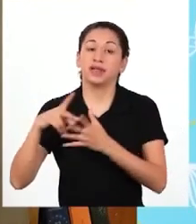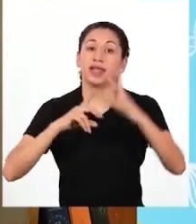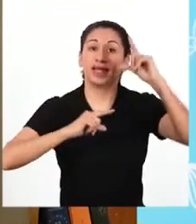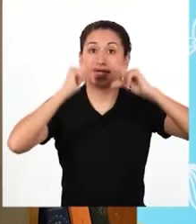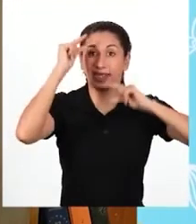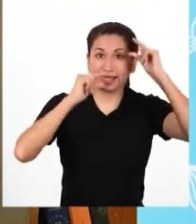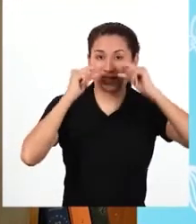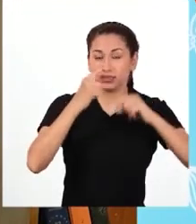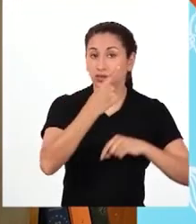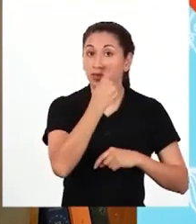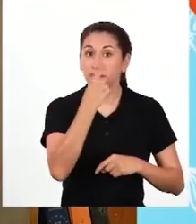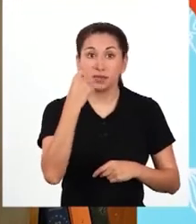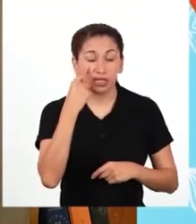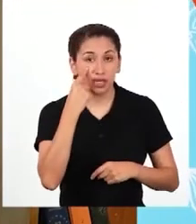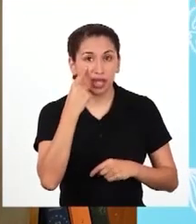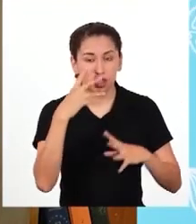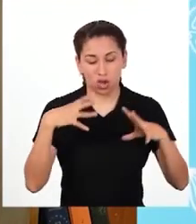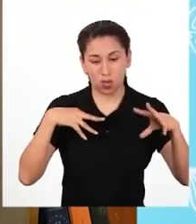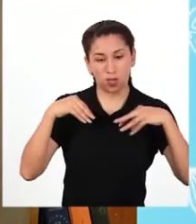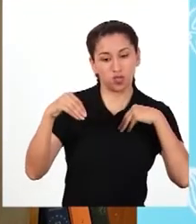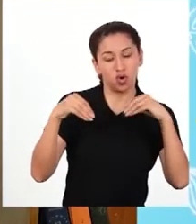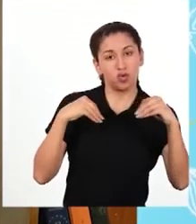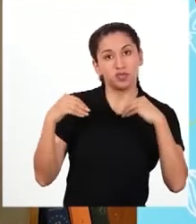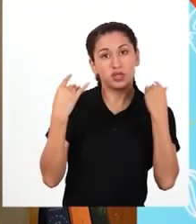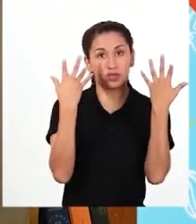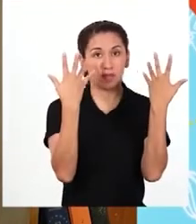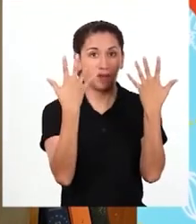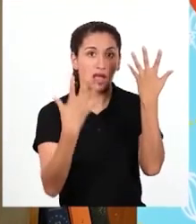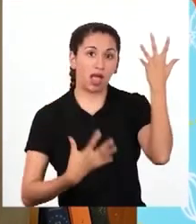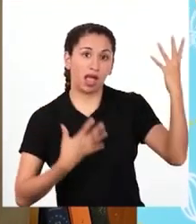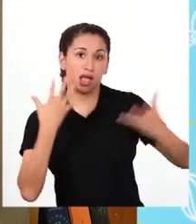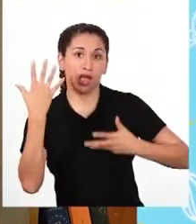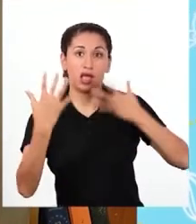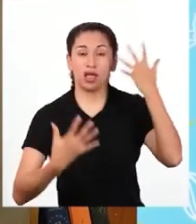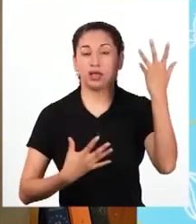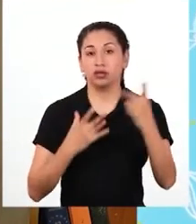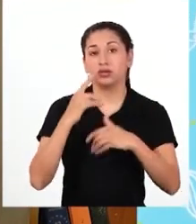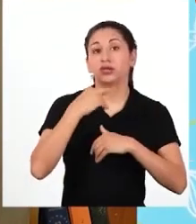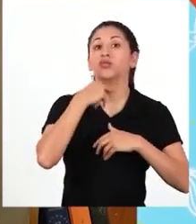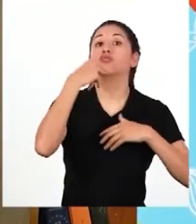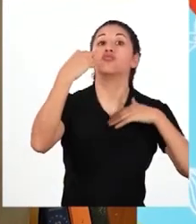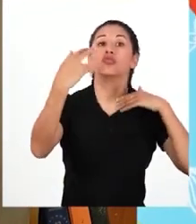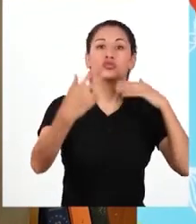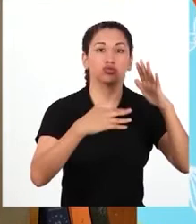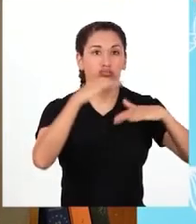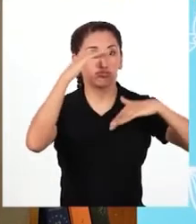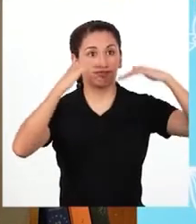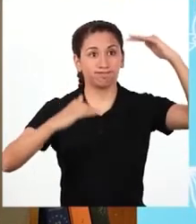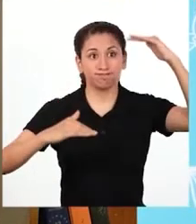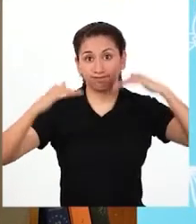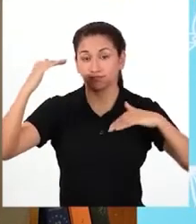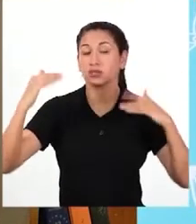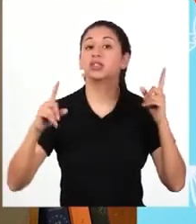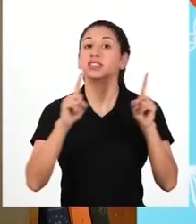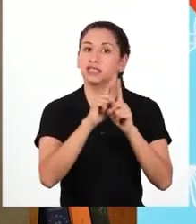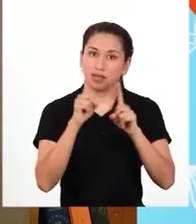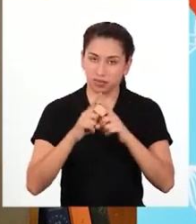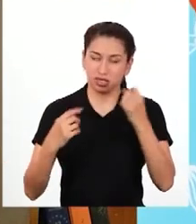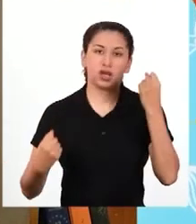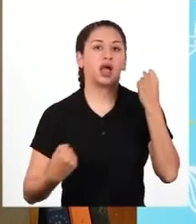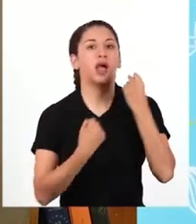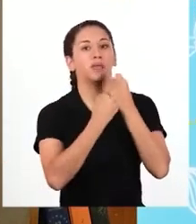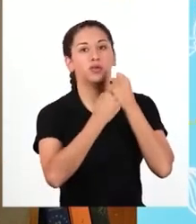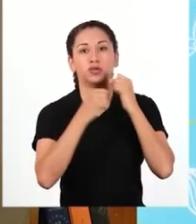el movimiento de las manos y las tonalidades de nuestra voz contribuyen a lograr el efecto que